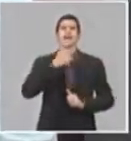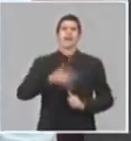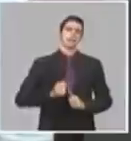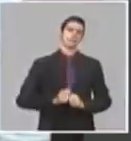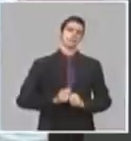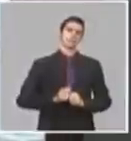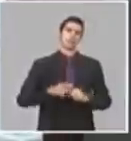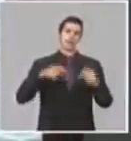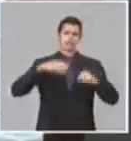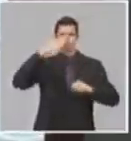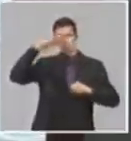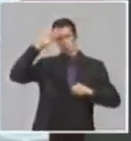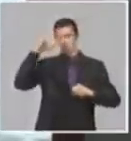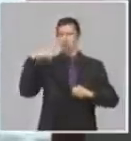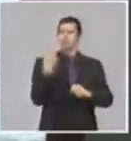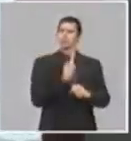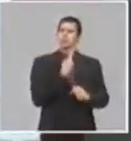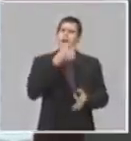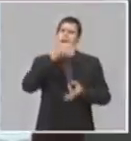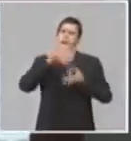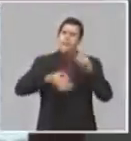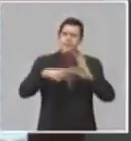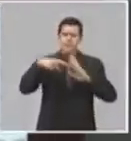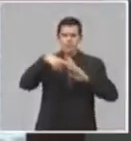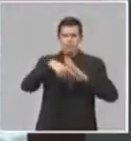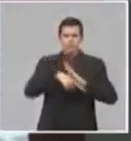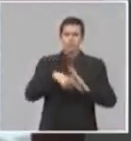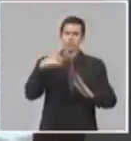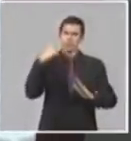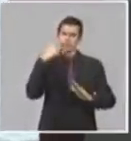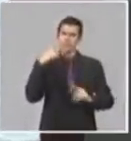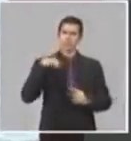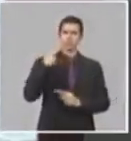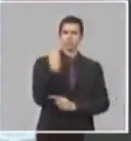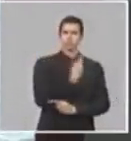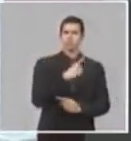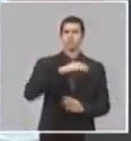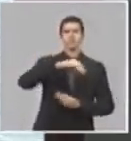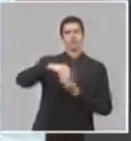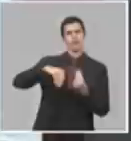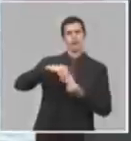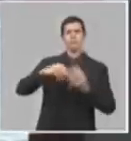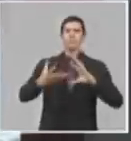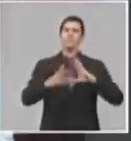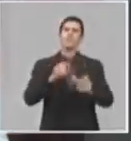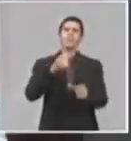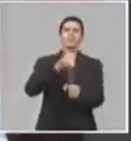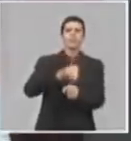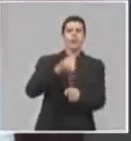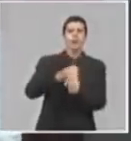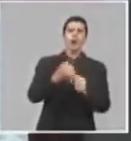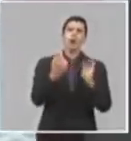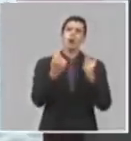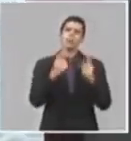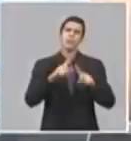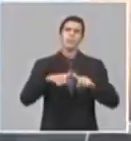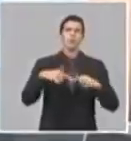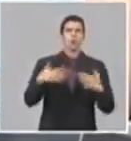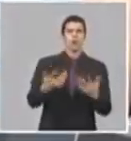Y aquí se va a explicar con toda transparencia, en cada momento, de manera gradual, en la medida que vayamos aplicando las